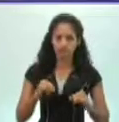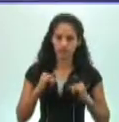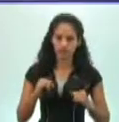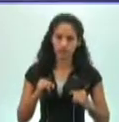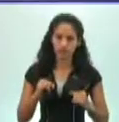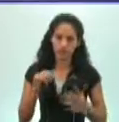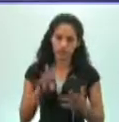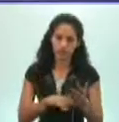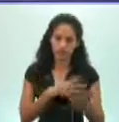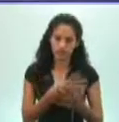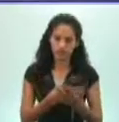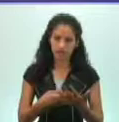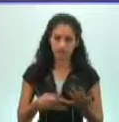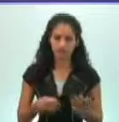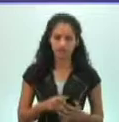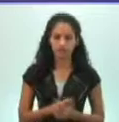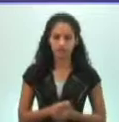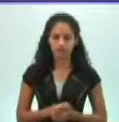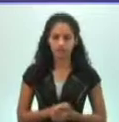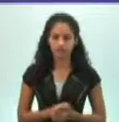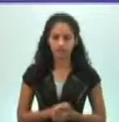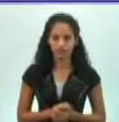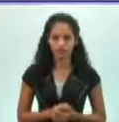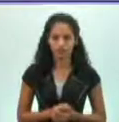de tablas y gráficos. Veamos.